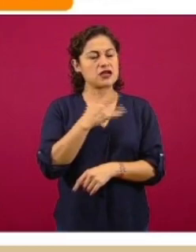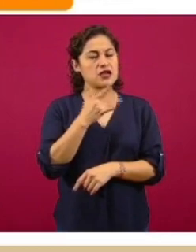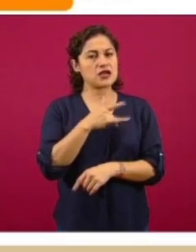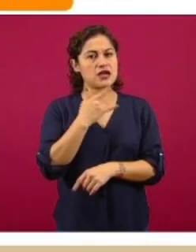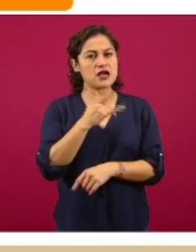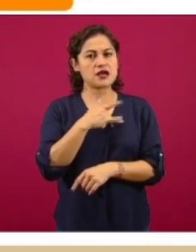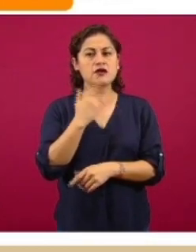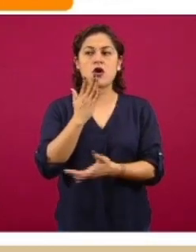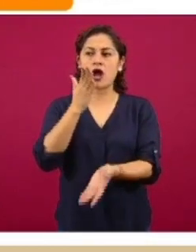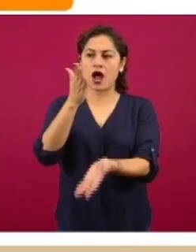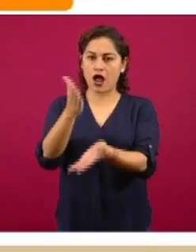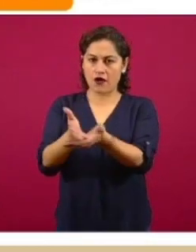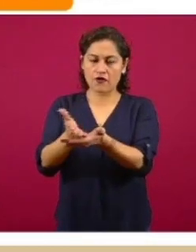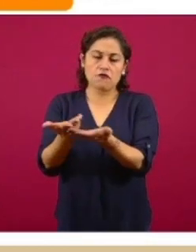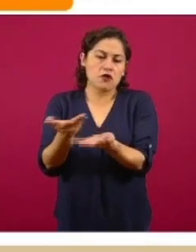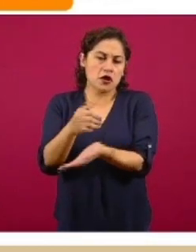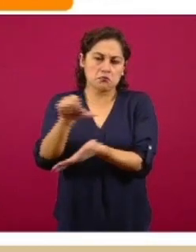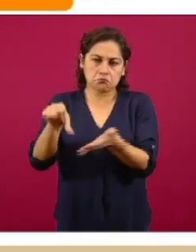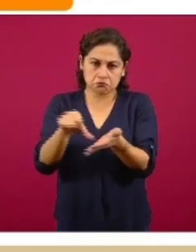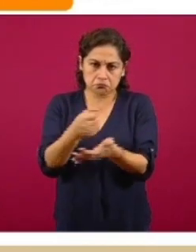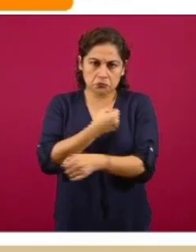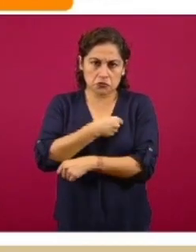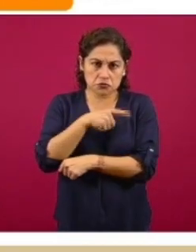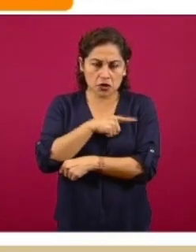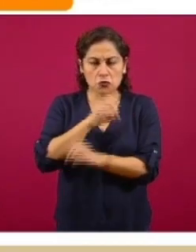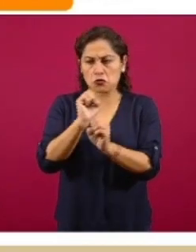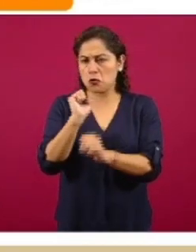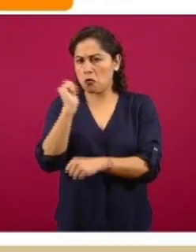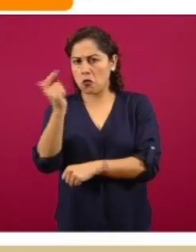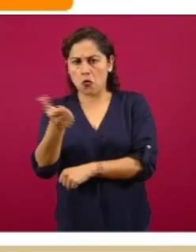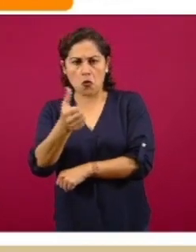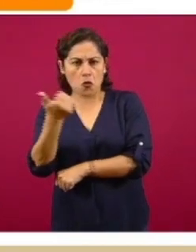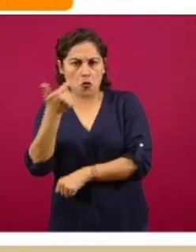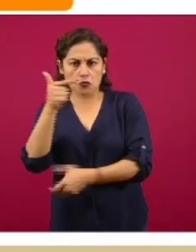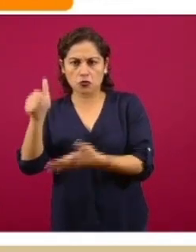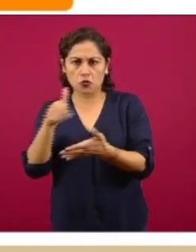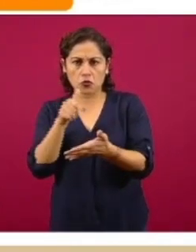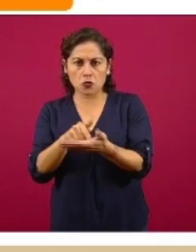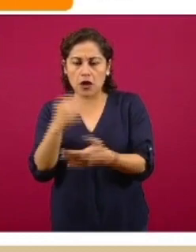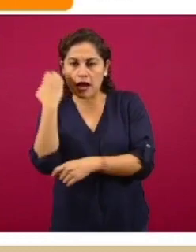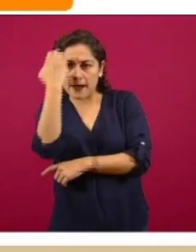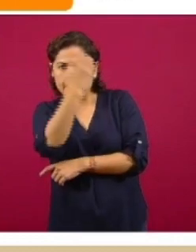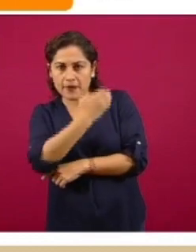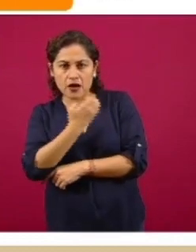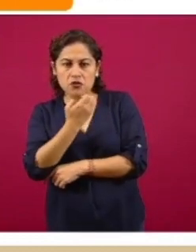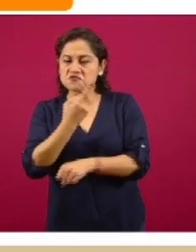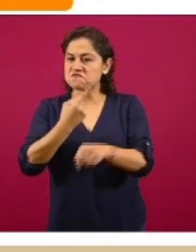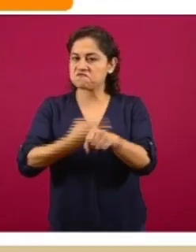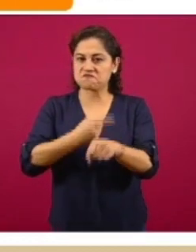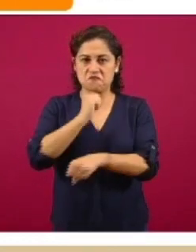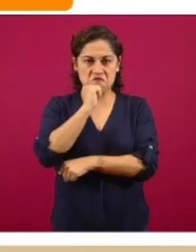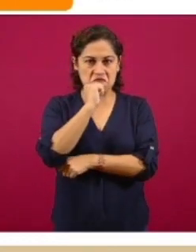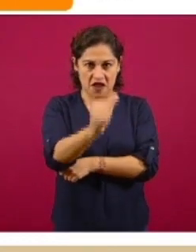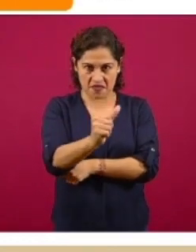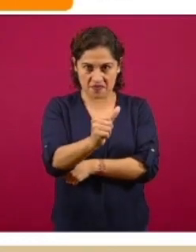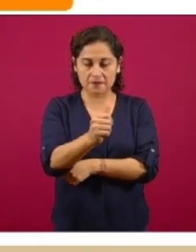un sitio, se les tomó una prueba y salieron negativos. El color